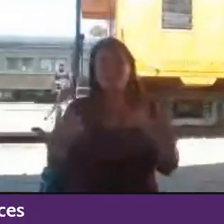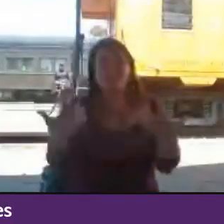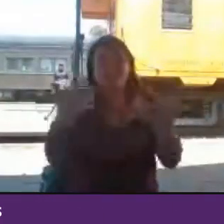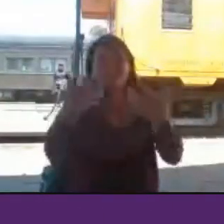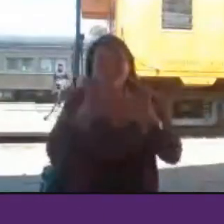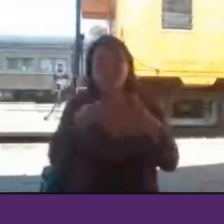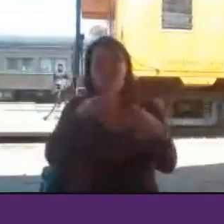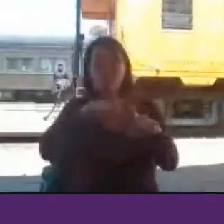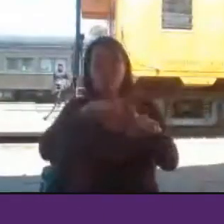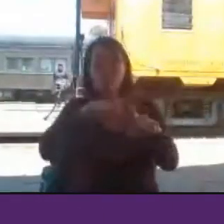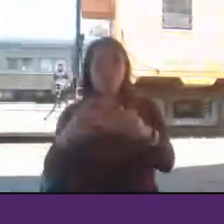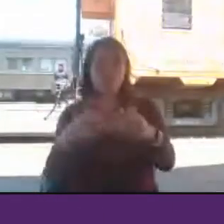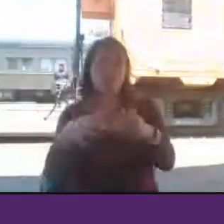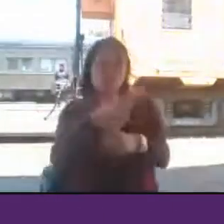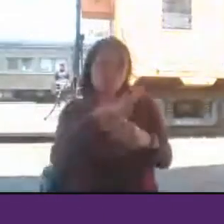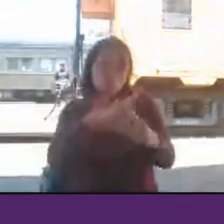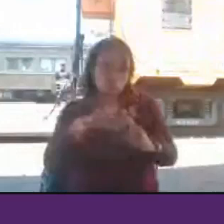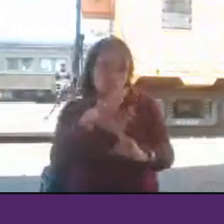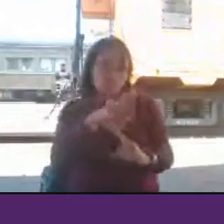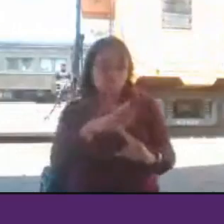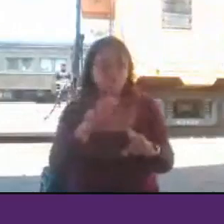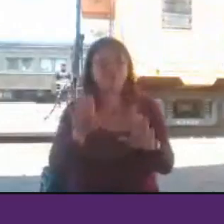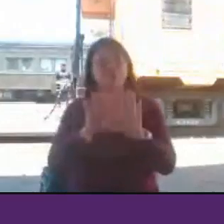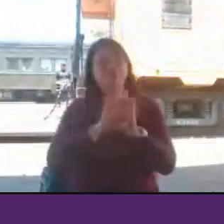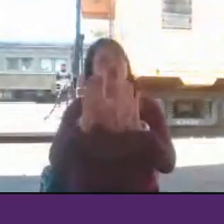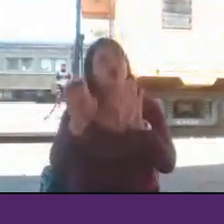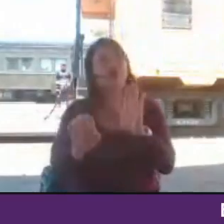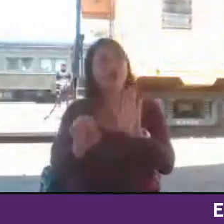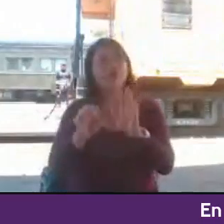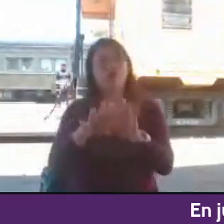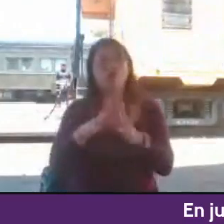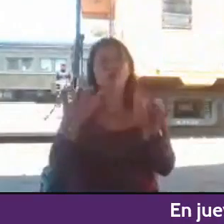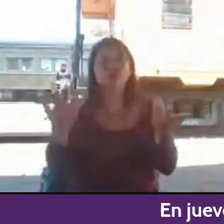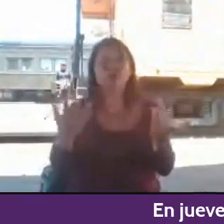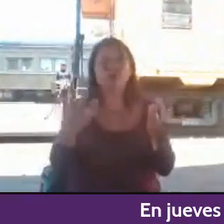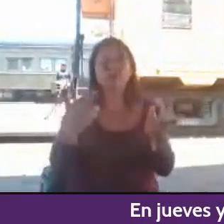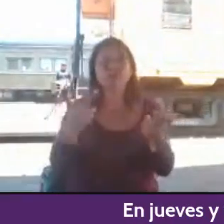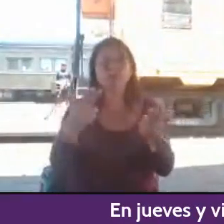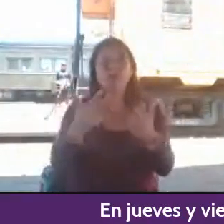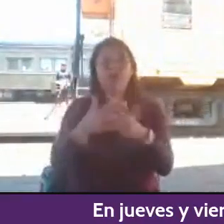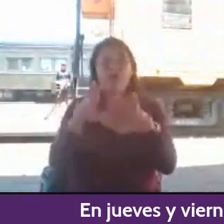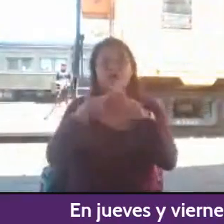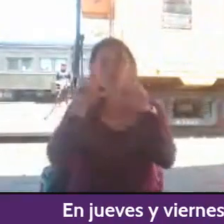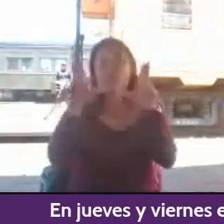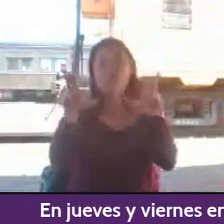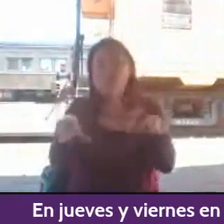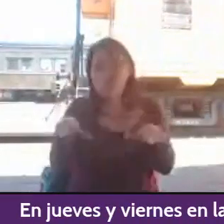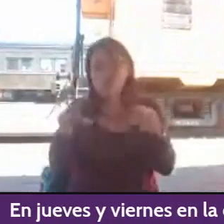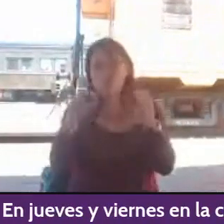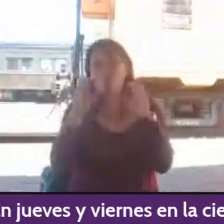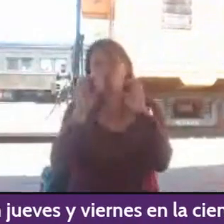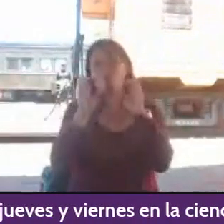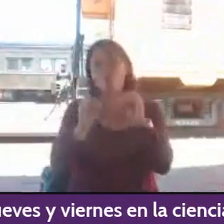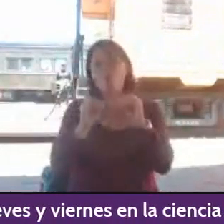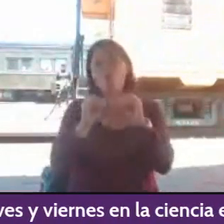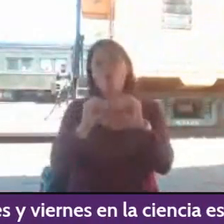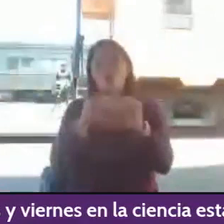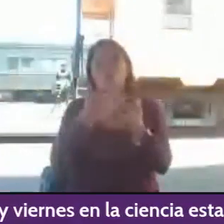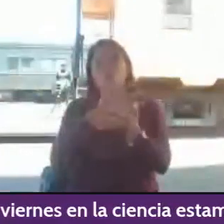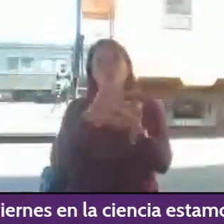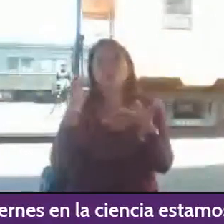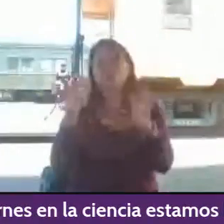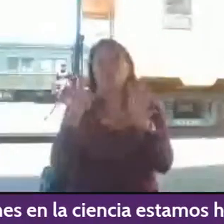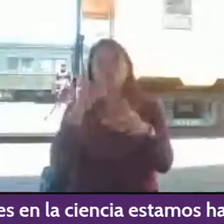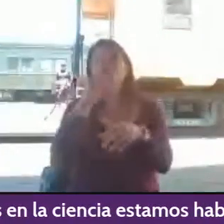vivir en más espacios? Si pensamos selva, en zonas de nieve, en el bosque, en desierto, ¿creen que puedan encontrar búhos